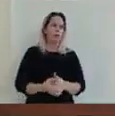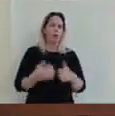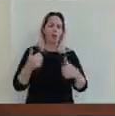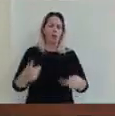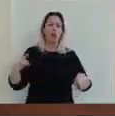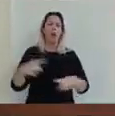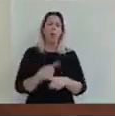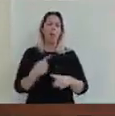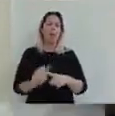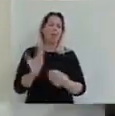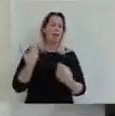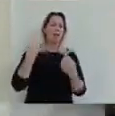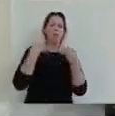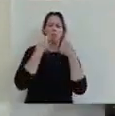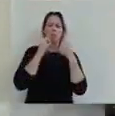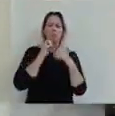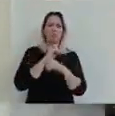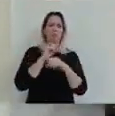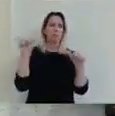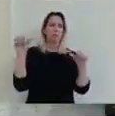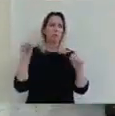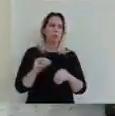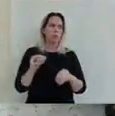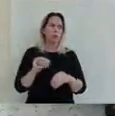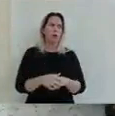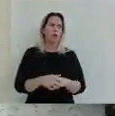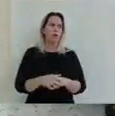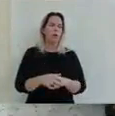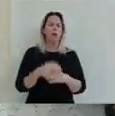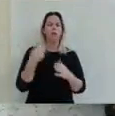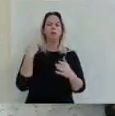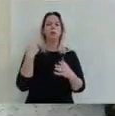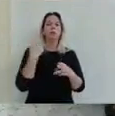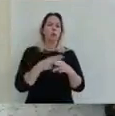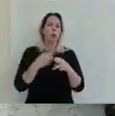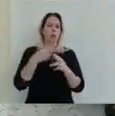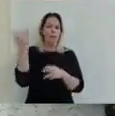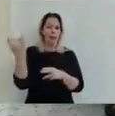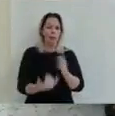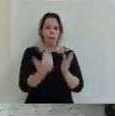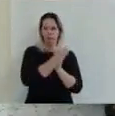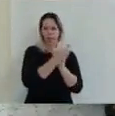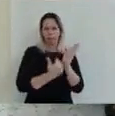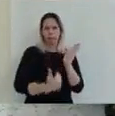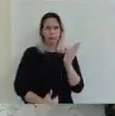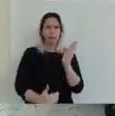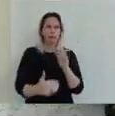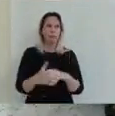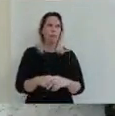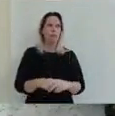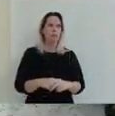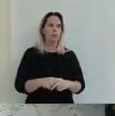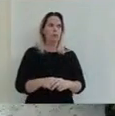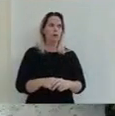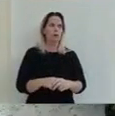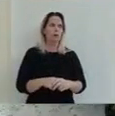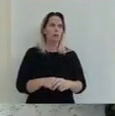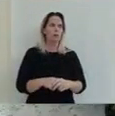No quiero dar nombre, pero tengo la lista de cada uno de ellos. El municipio hasta ahora no me ha respondido